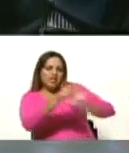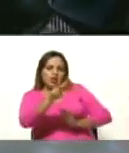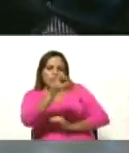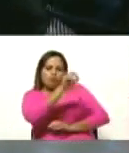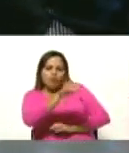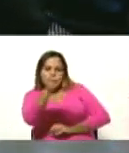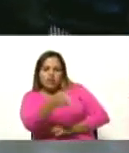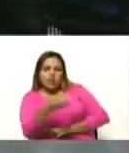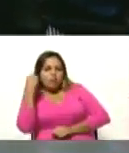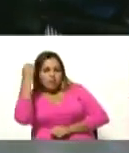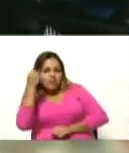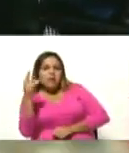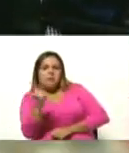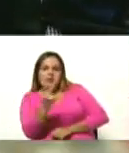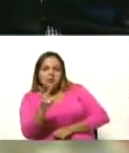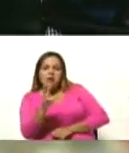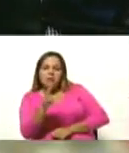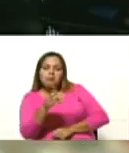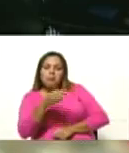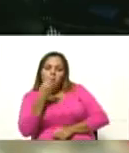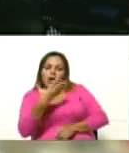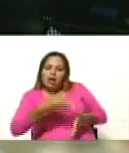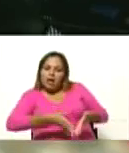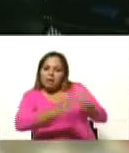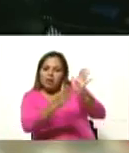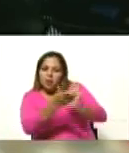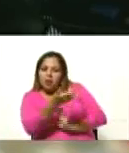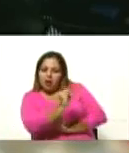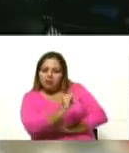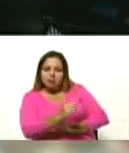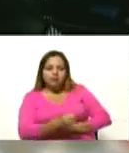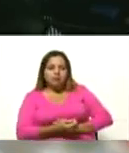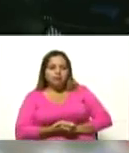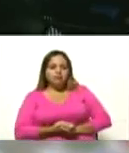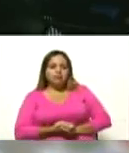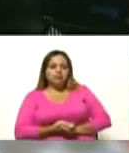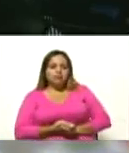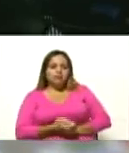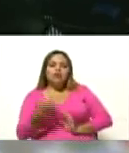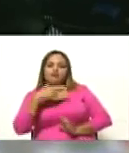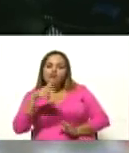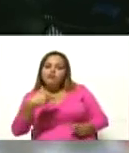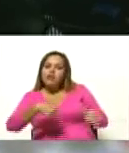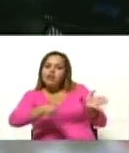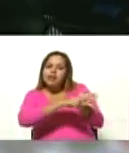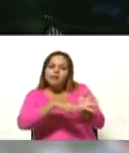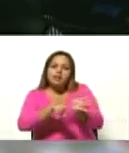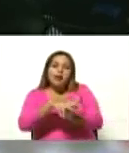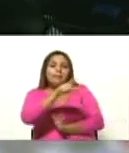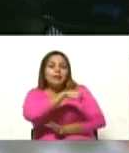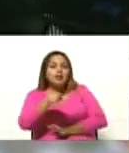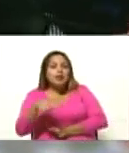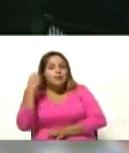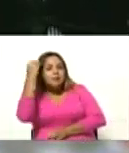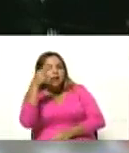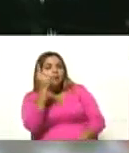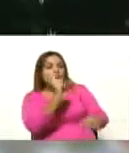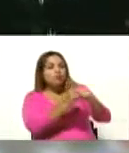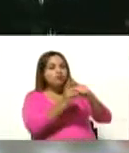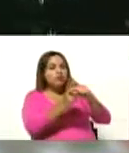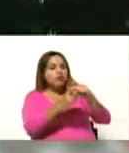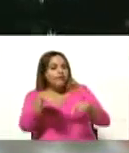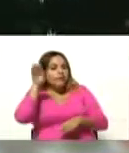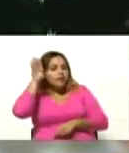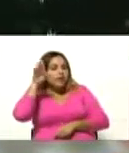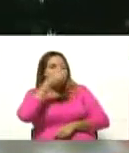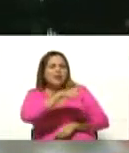62% piensa que el país va por buen camino. Eso tiene que ver con lo que hemos repetido ya varias veces, con las expectativas positivas. La gente